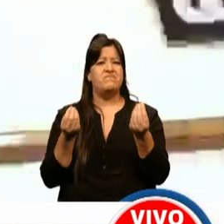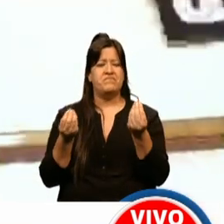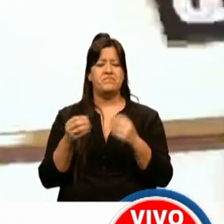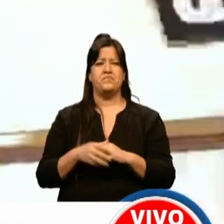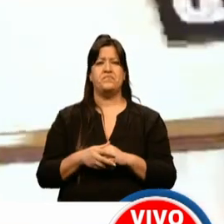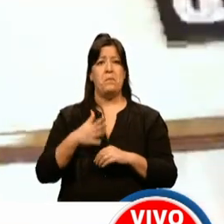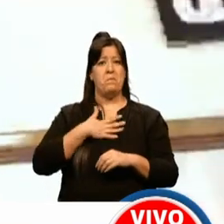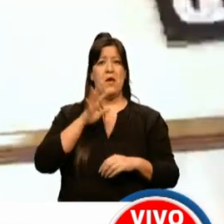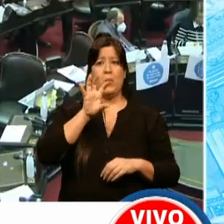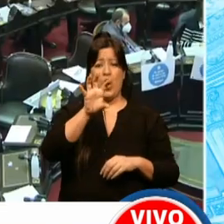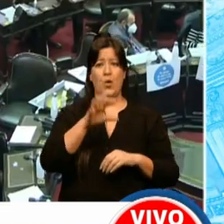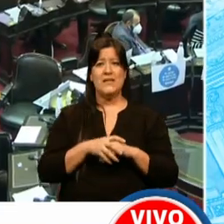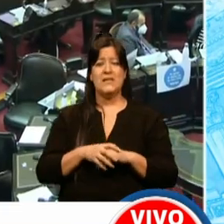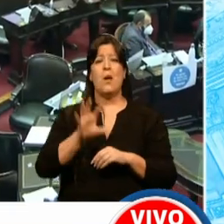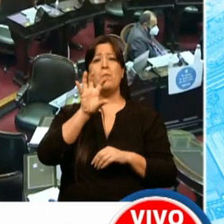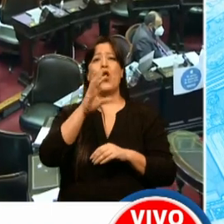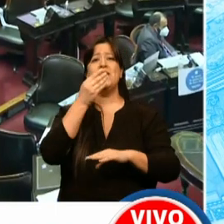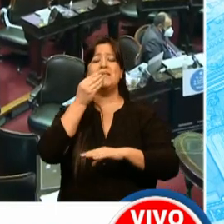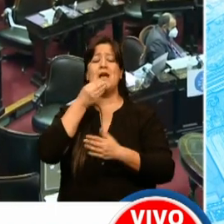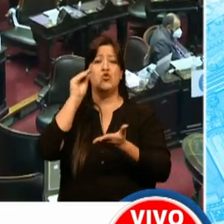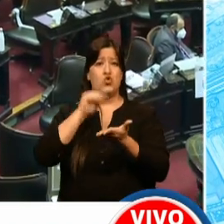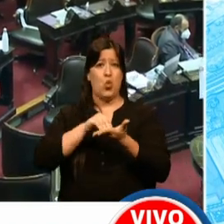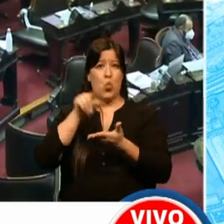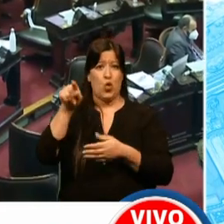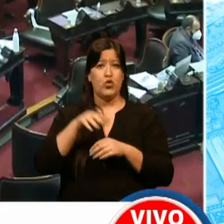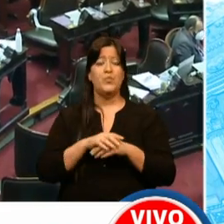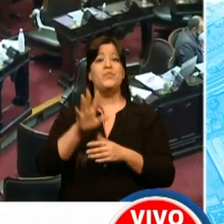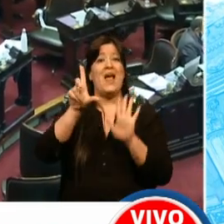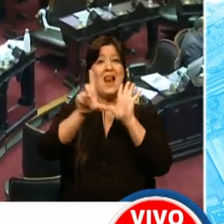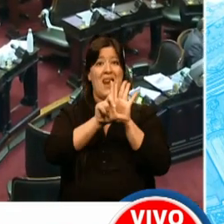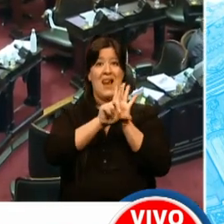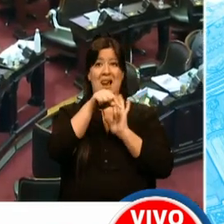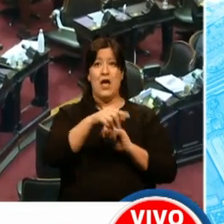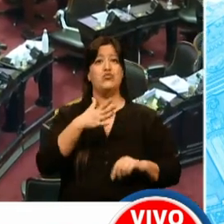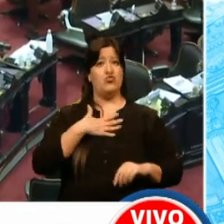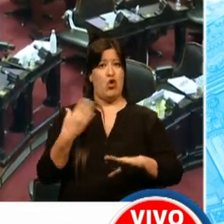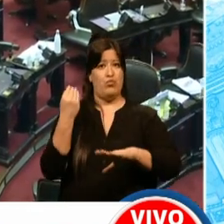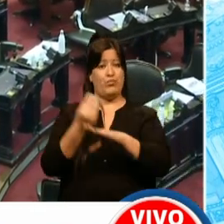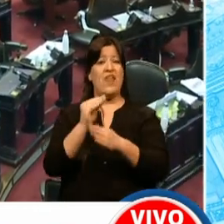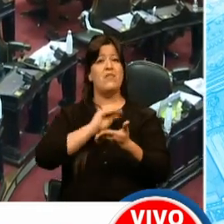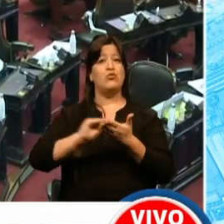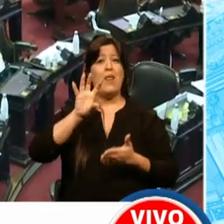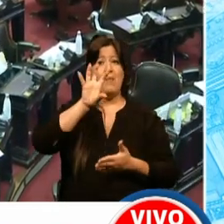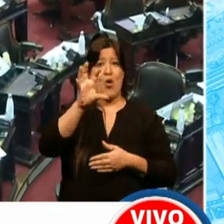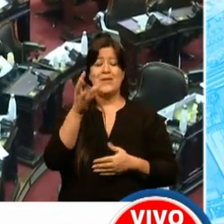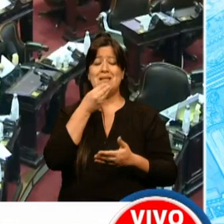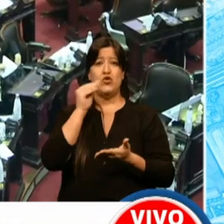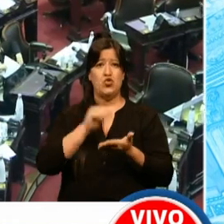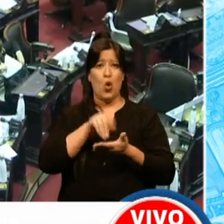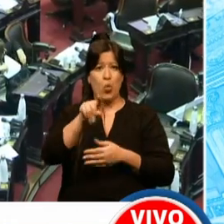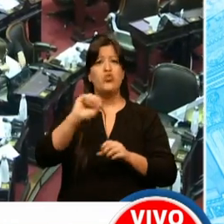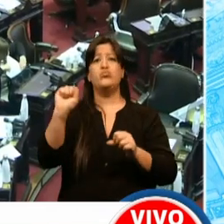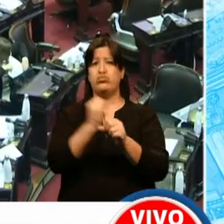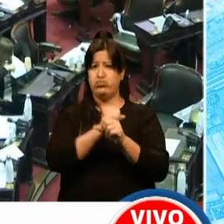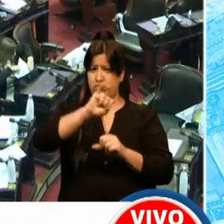en mi provincia la provincia de chubut esta ley siendo yo diputada provincial se